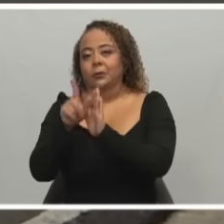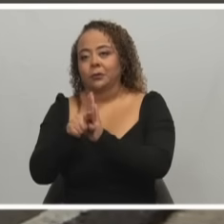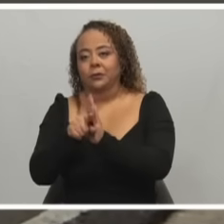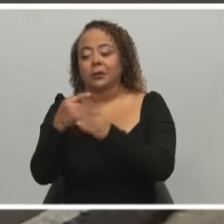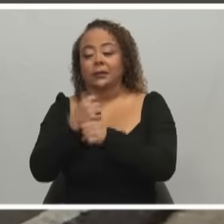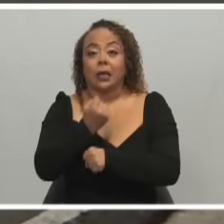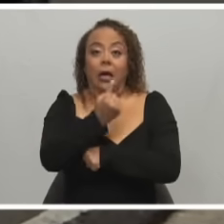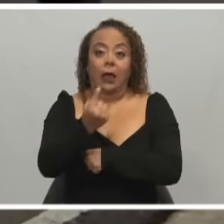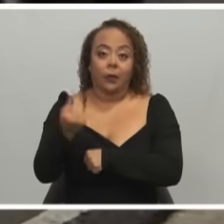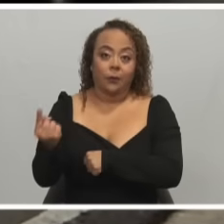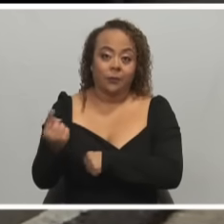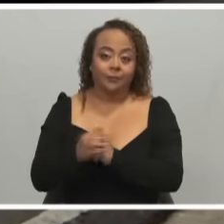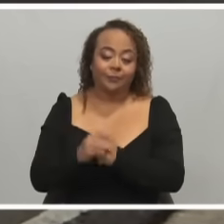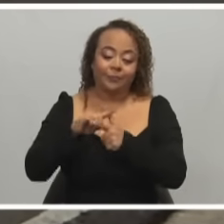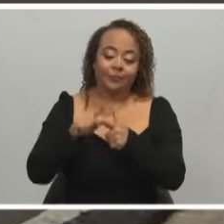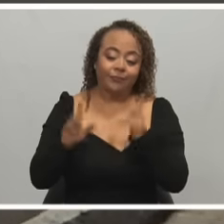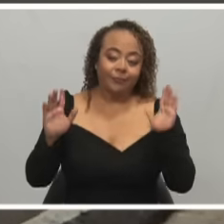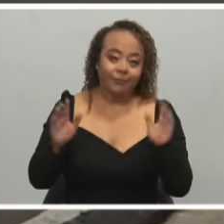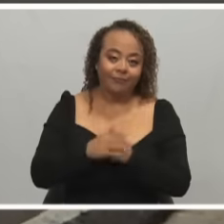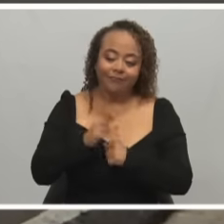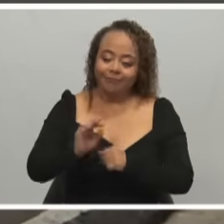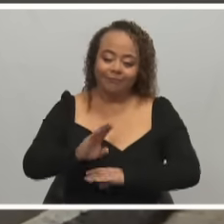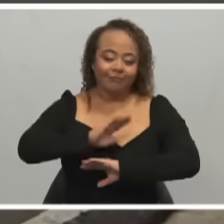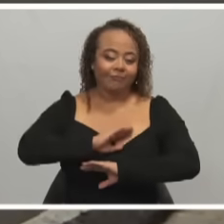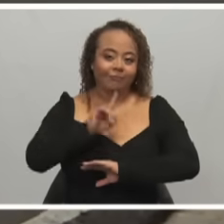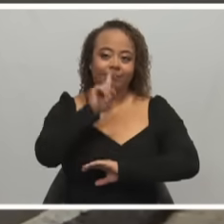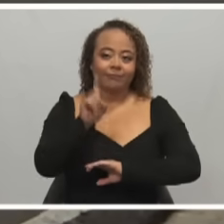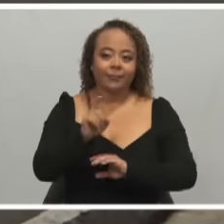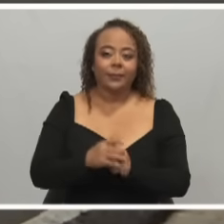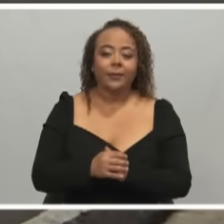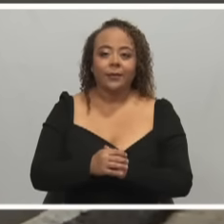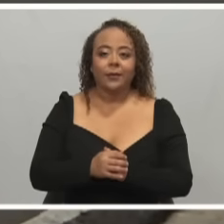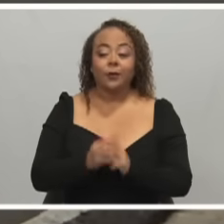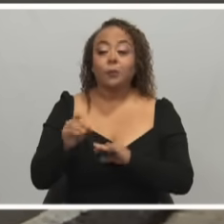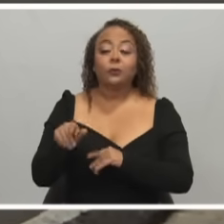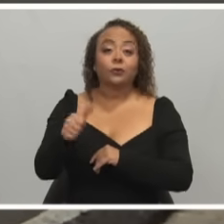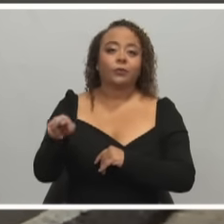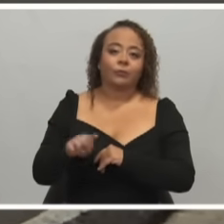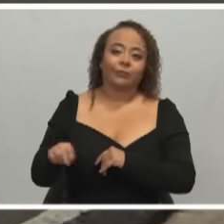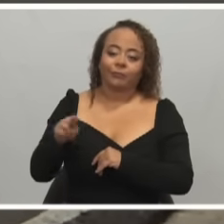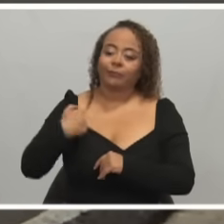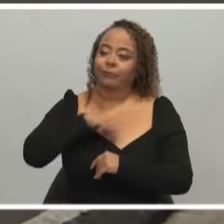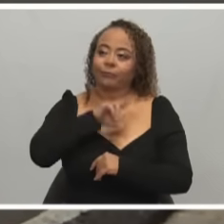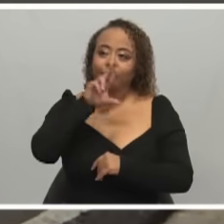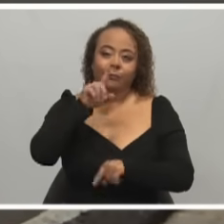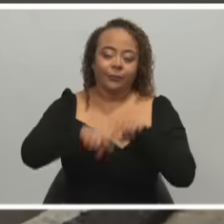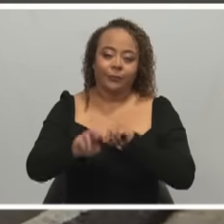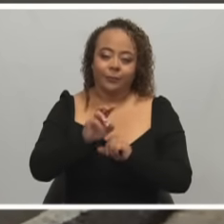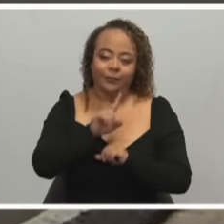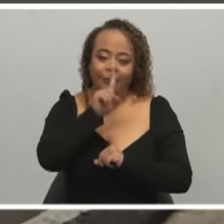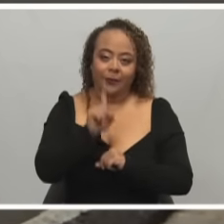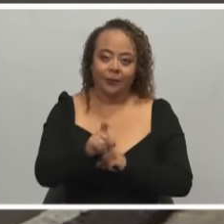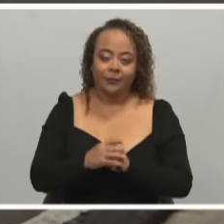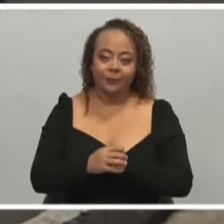en cada una de las preguntas de los colegas Así que si no alcanzamos a a preguntar de hecho muchos colegas eh quedamos incluido yo quedamos sin